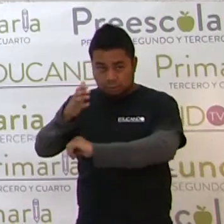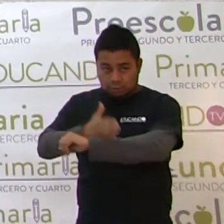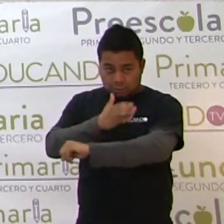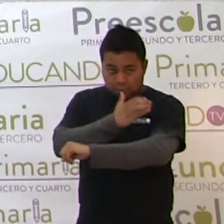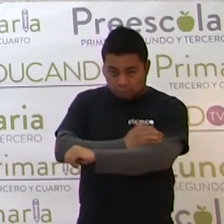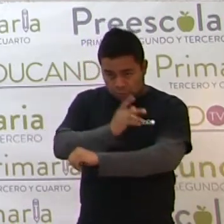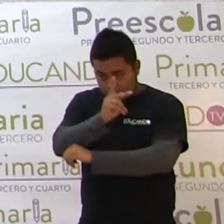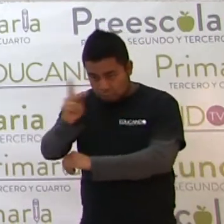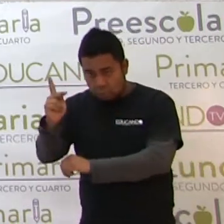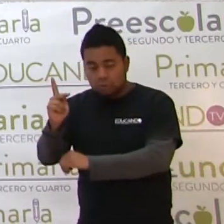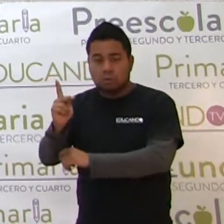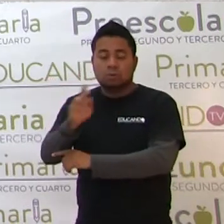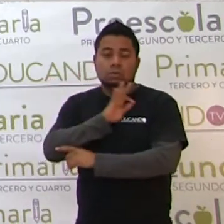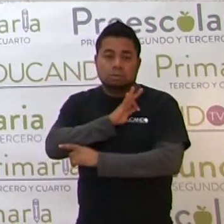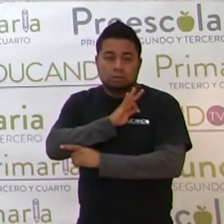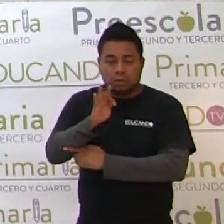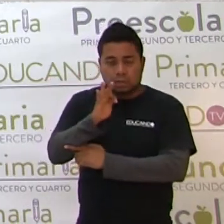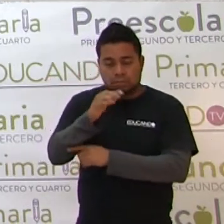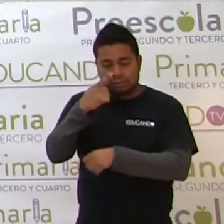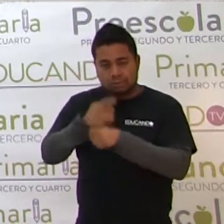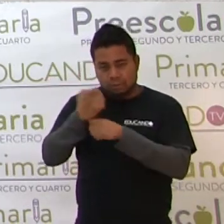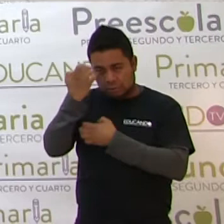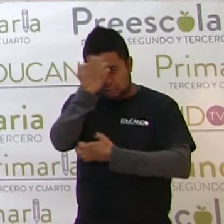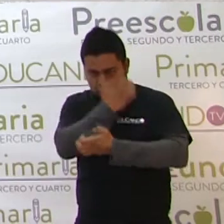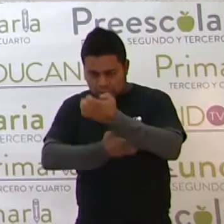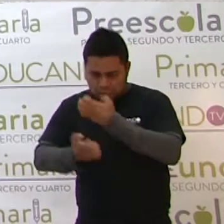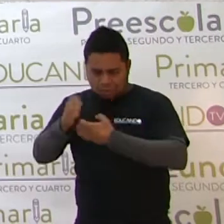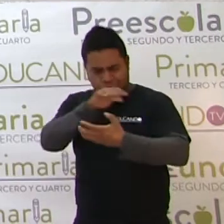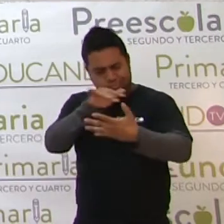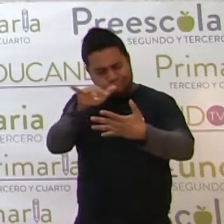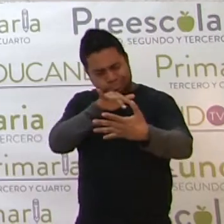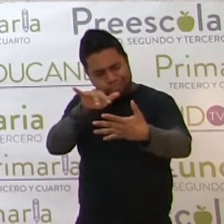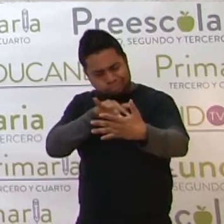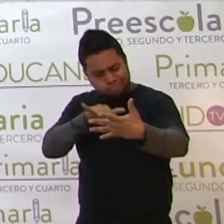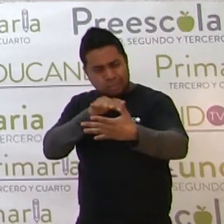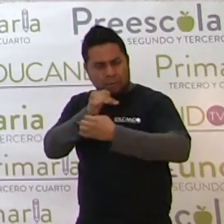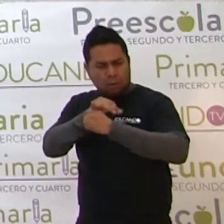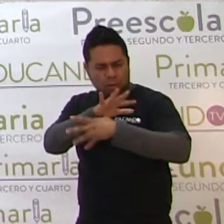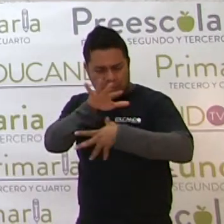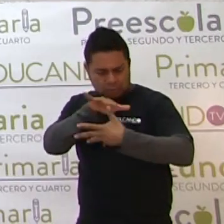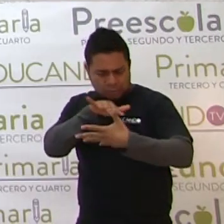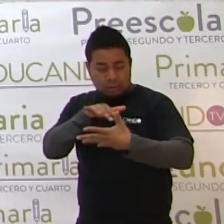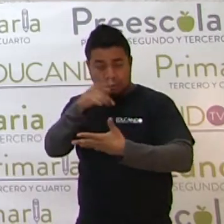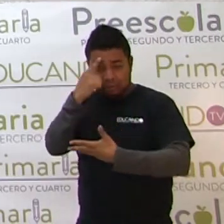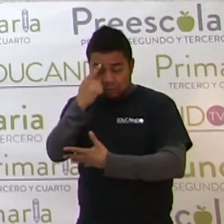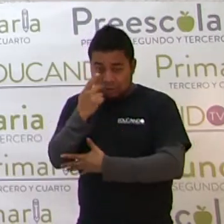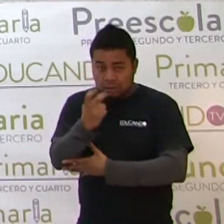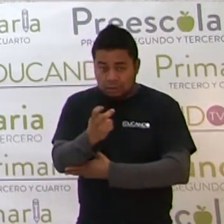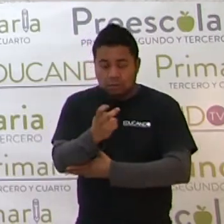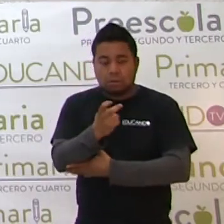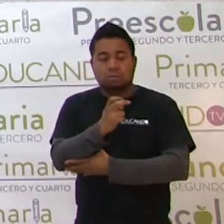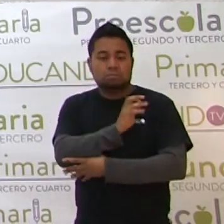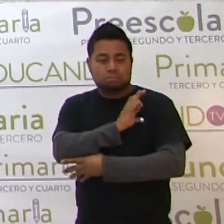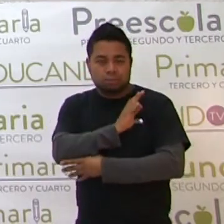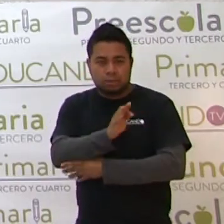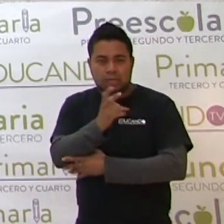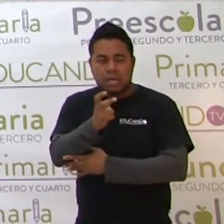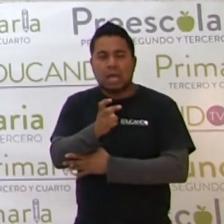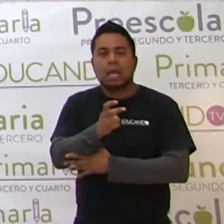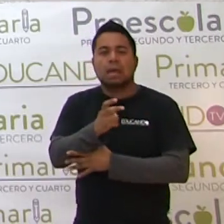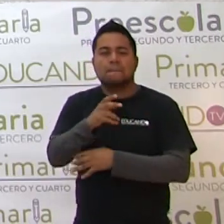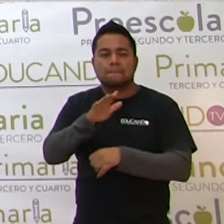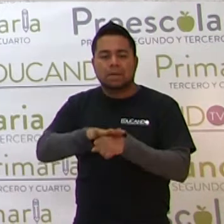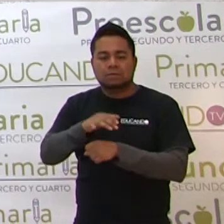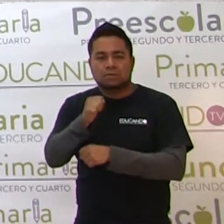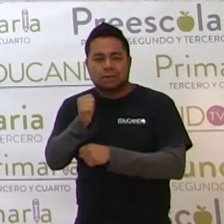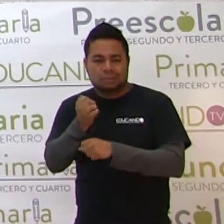ustedes puedan analizar esta información para que de esa manera ustedes tengan los mayores elementos